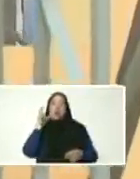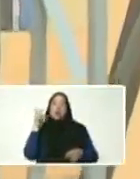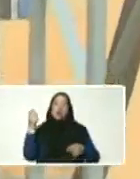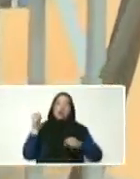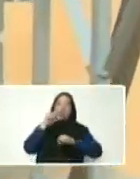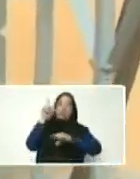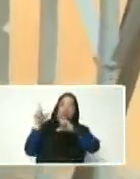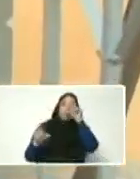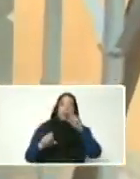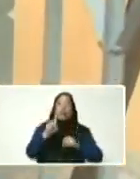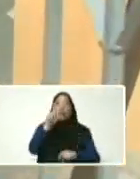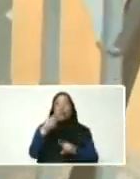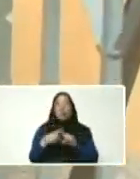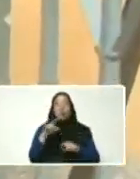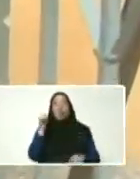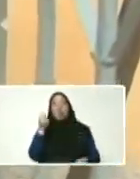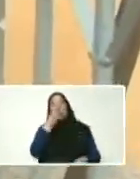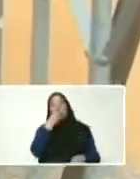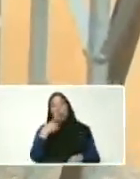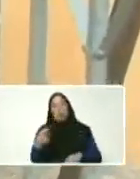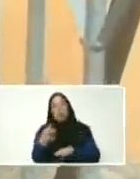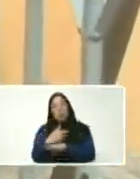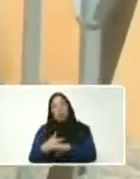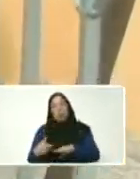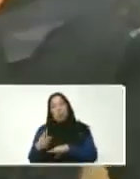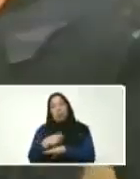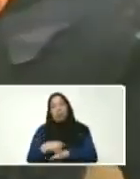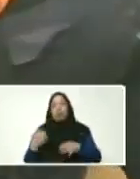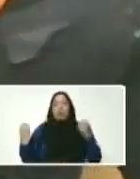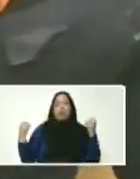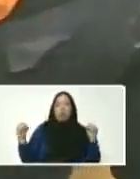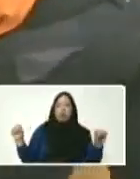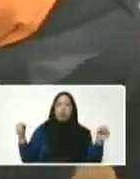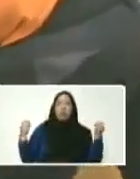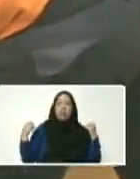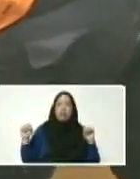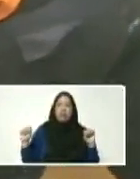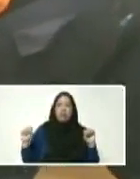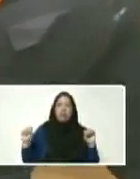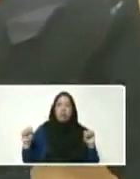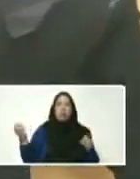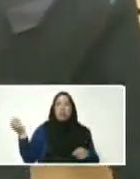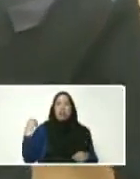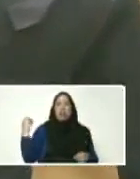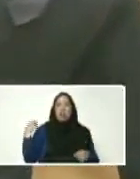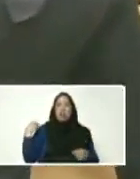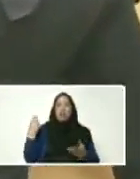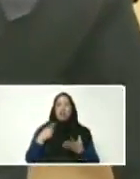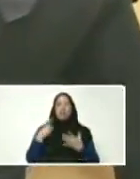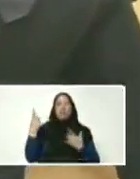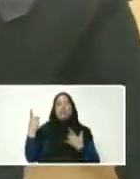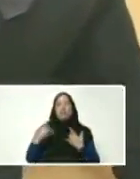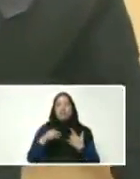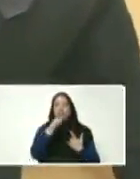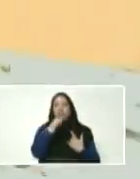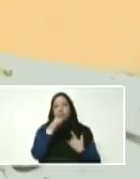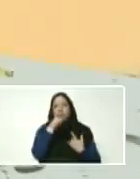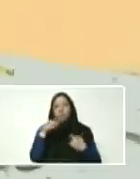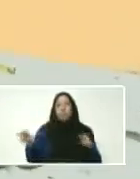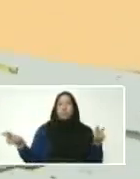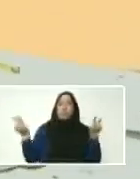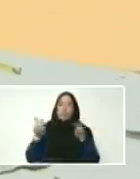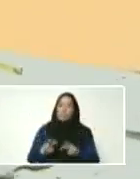el método del 1x10 para el buen gobierno y creó la aplicación Venat, ella le tomó la palabra y me registró